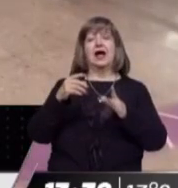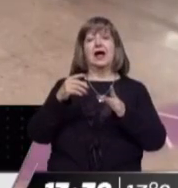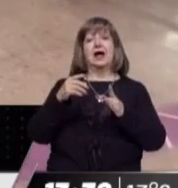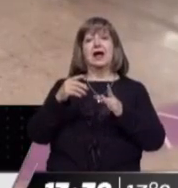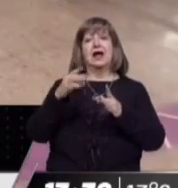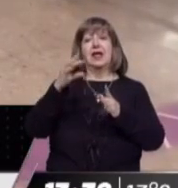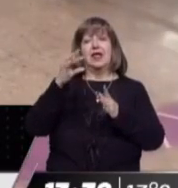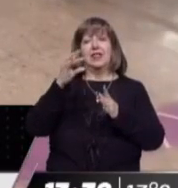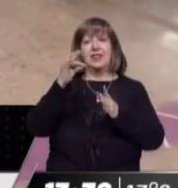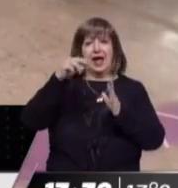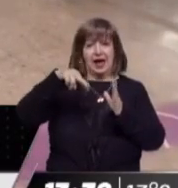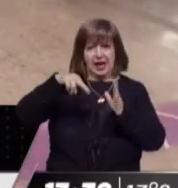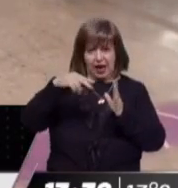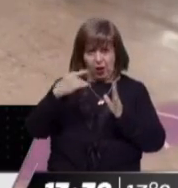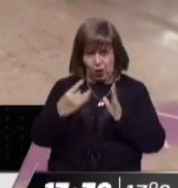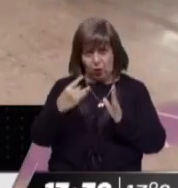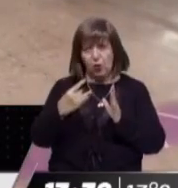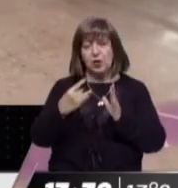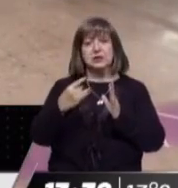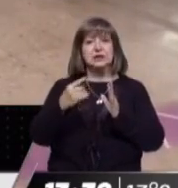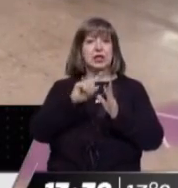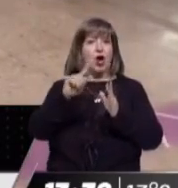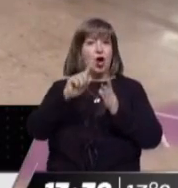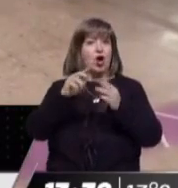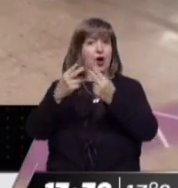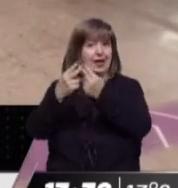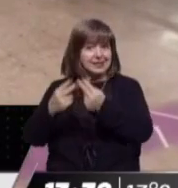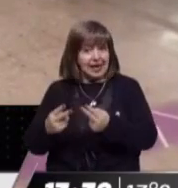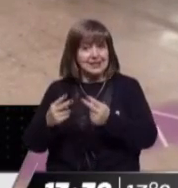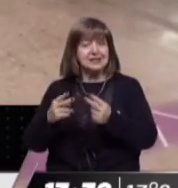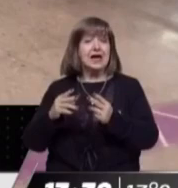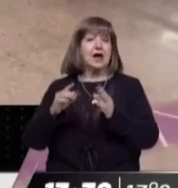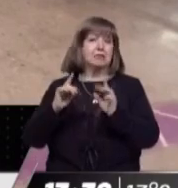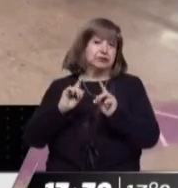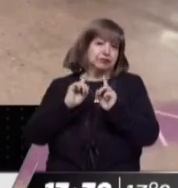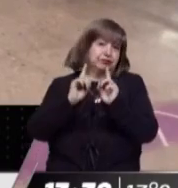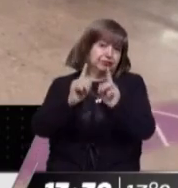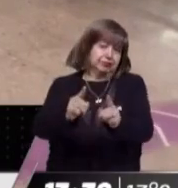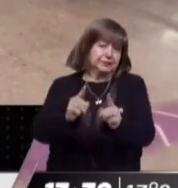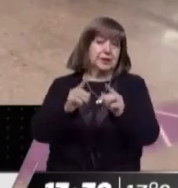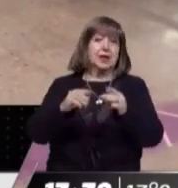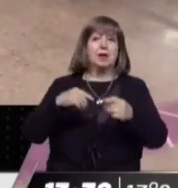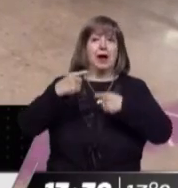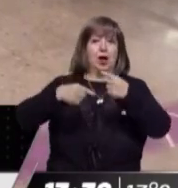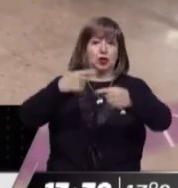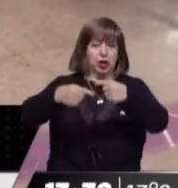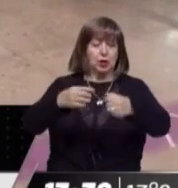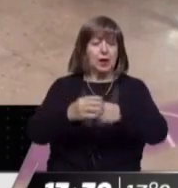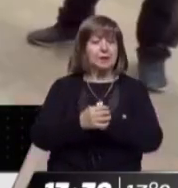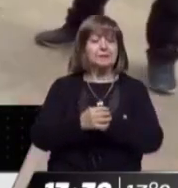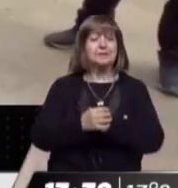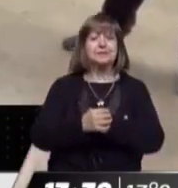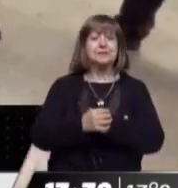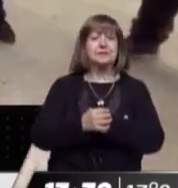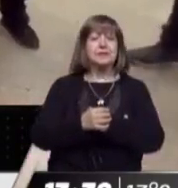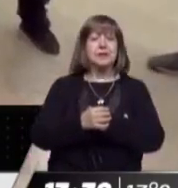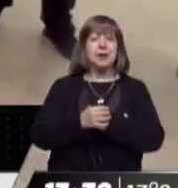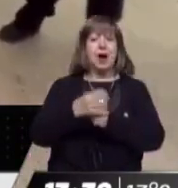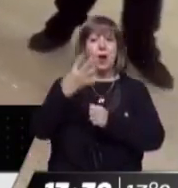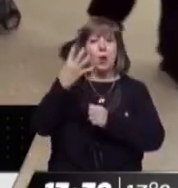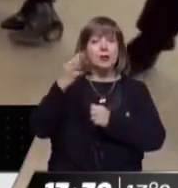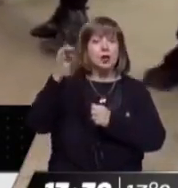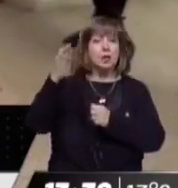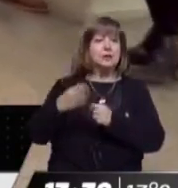el DNU, esto continúa. Hoy la mínima está en 206 mil pesos más bono, por lo tanto, más un